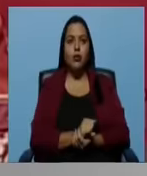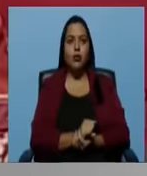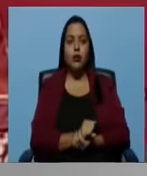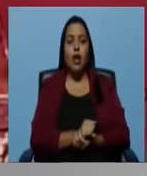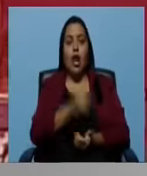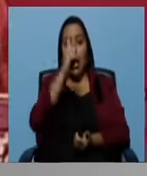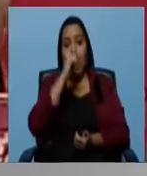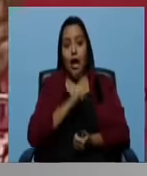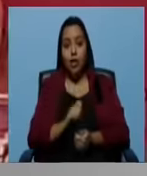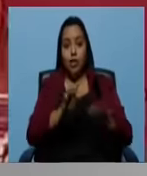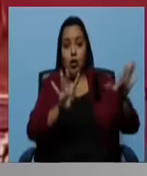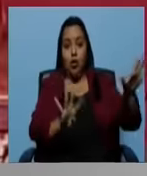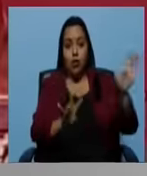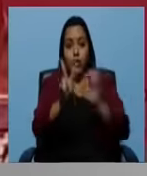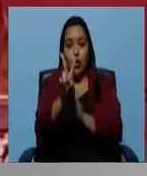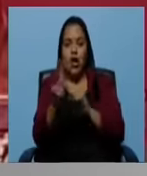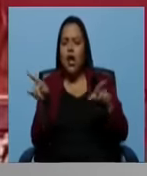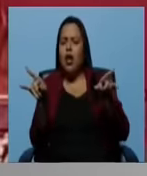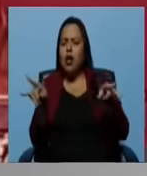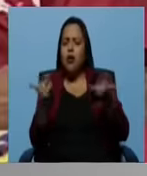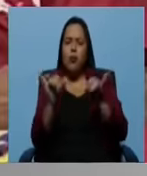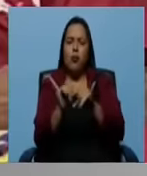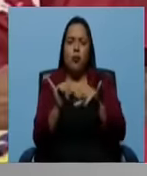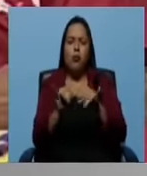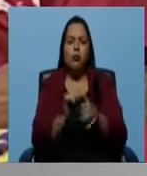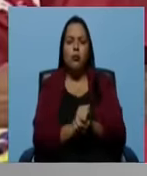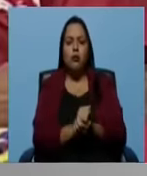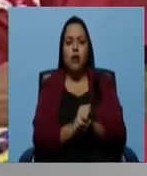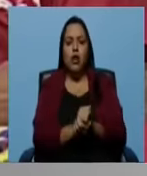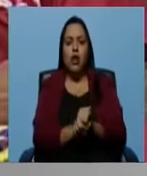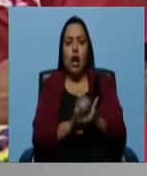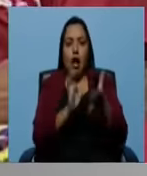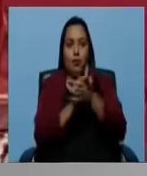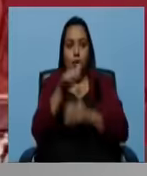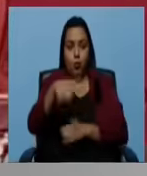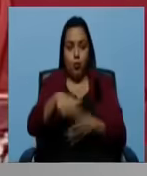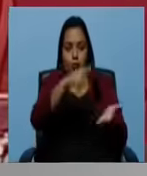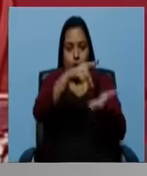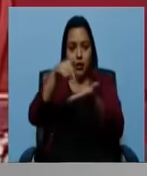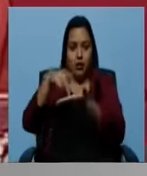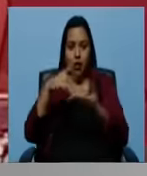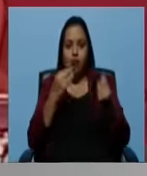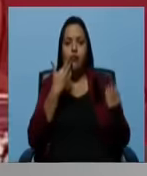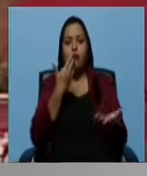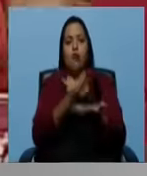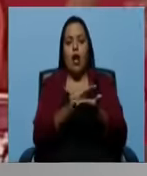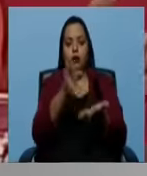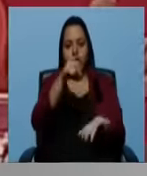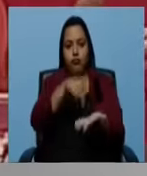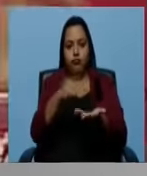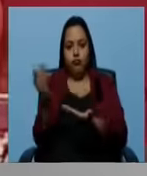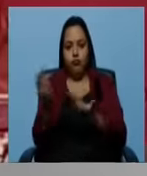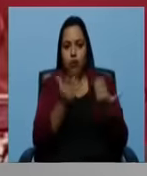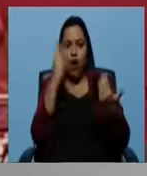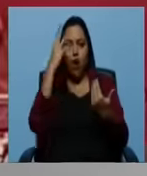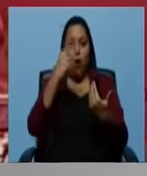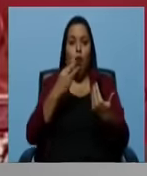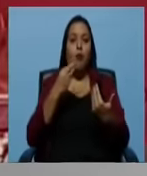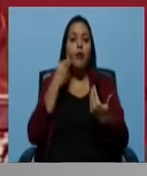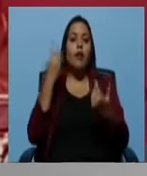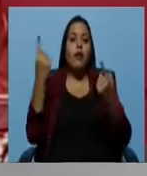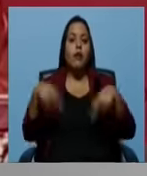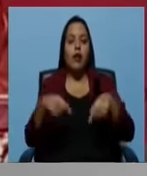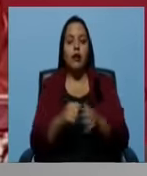año 92, así son estos compañeros y estas compañeras que hoy están presentes acá. Muchas gracias por venir a la juventud